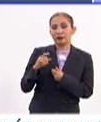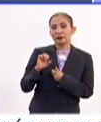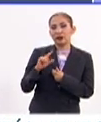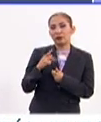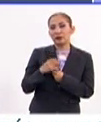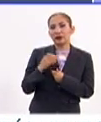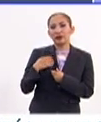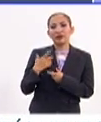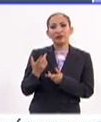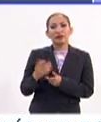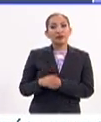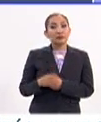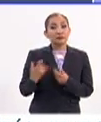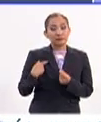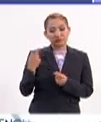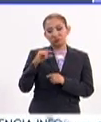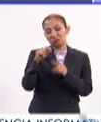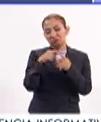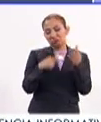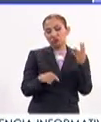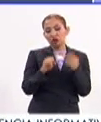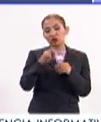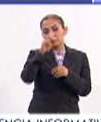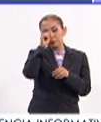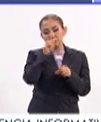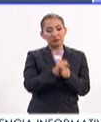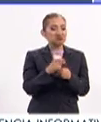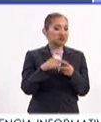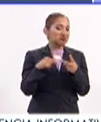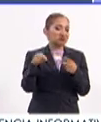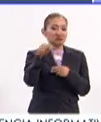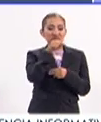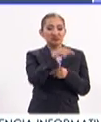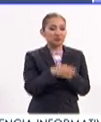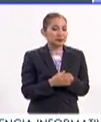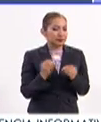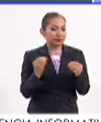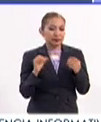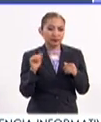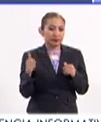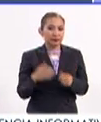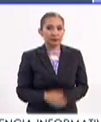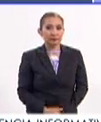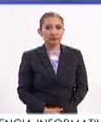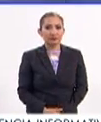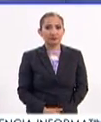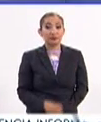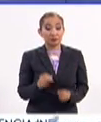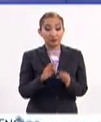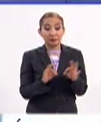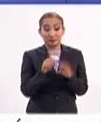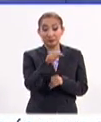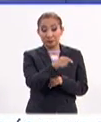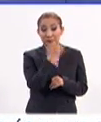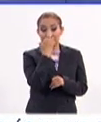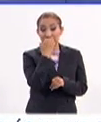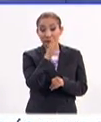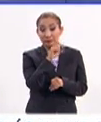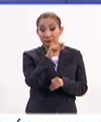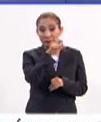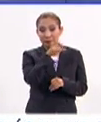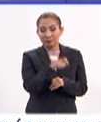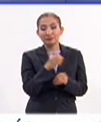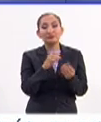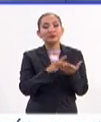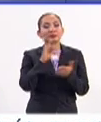Segovia y Fernando Serrano Migallón, entre otros subsecretarios y por muchos otros lados. Pues de ahí la gran importancia de esta institución.